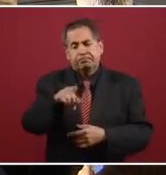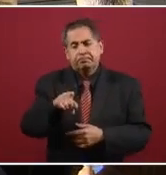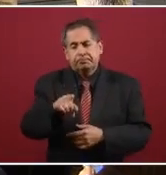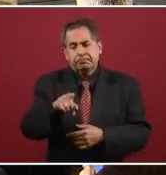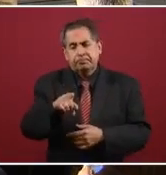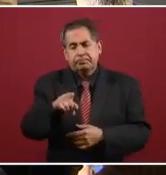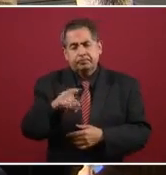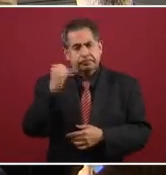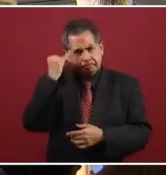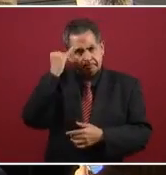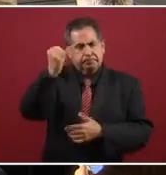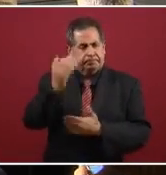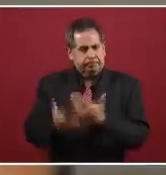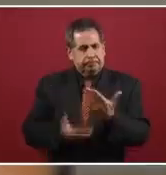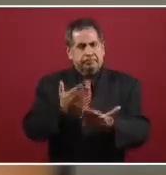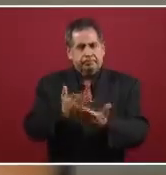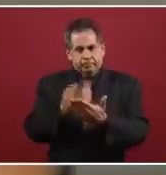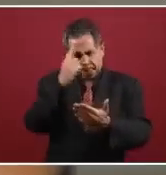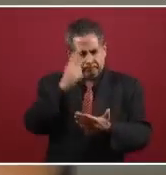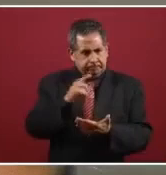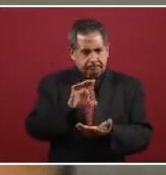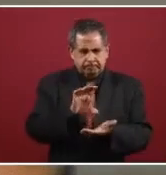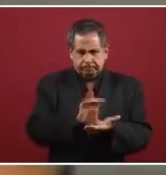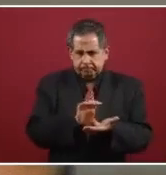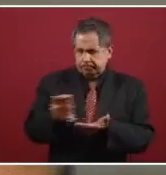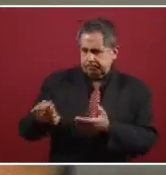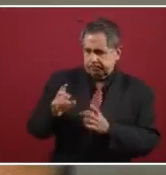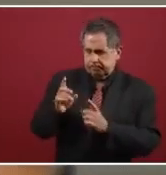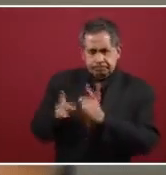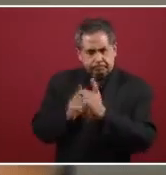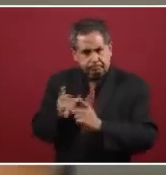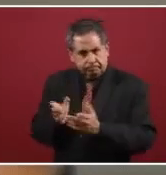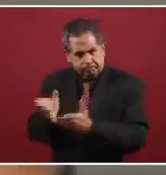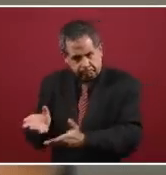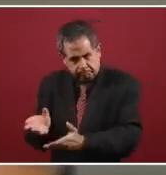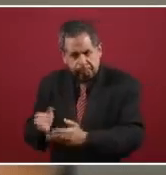la iniciativa para financiarlo a los atletas, esto